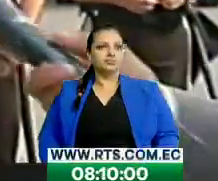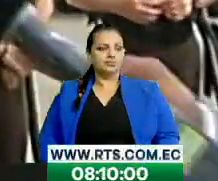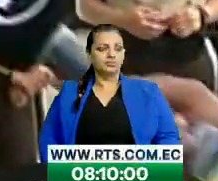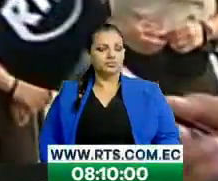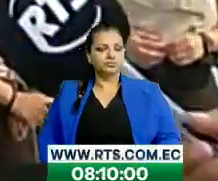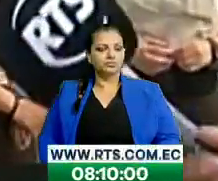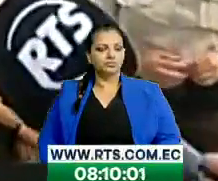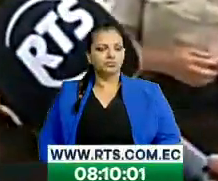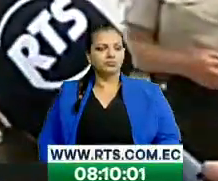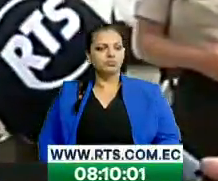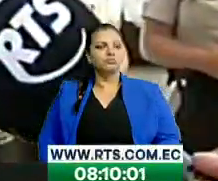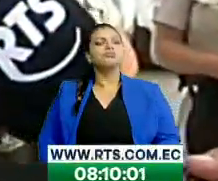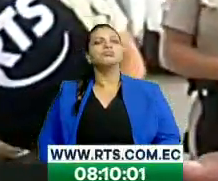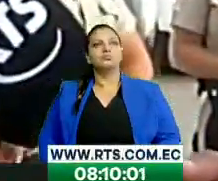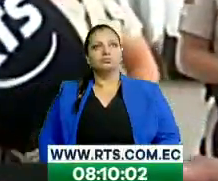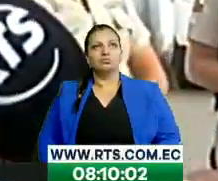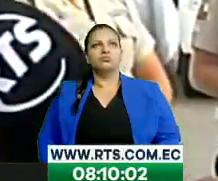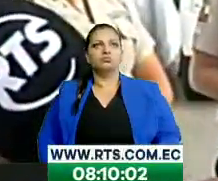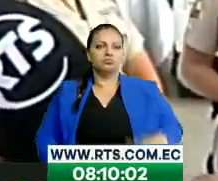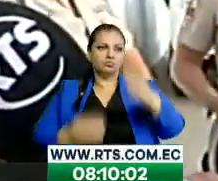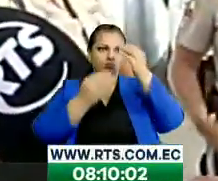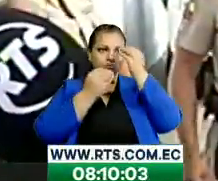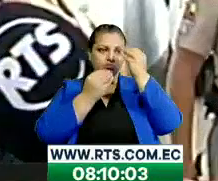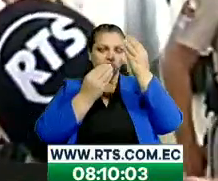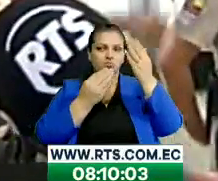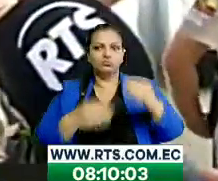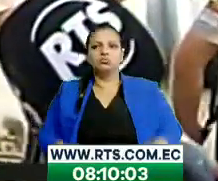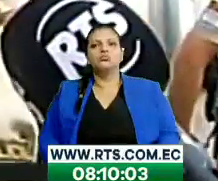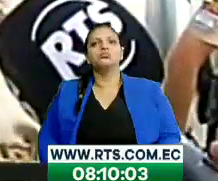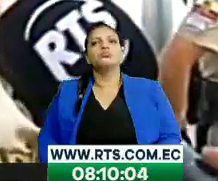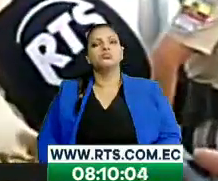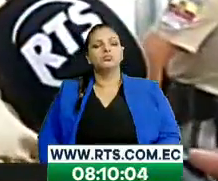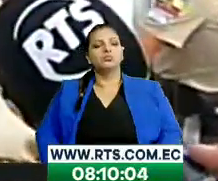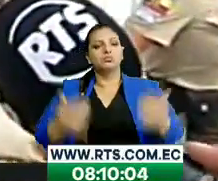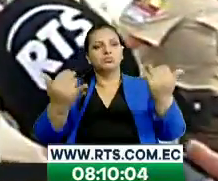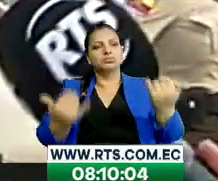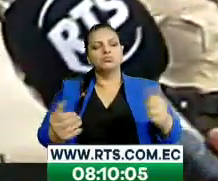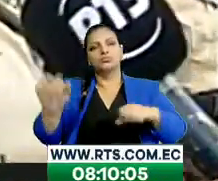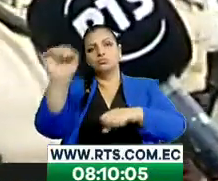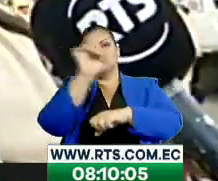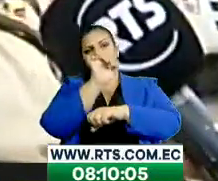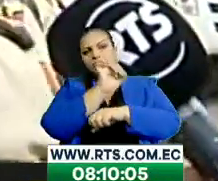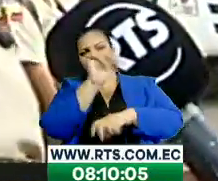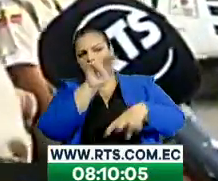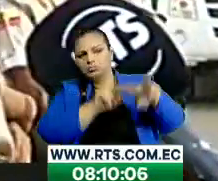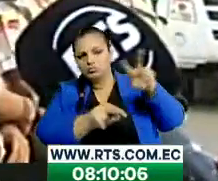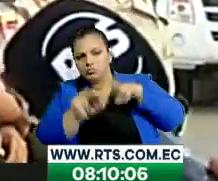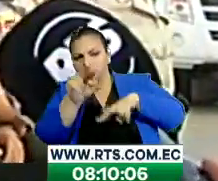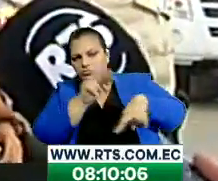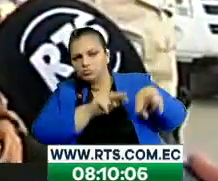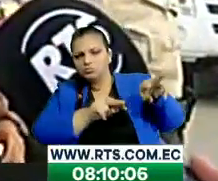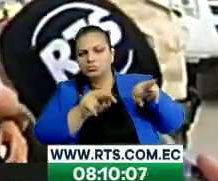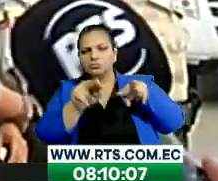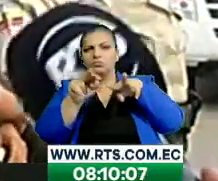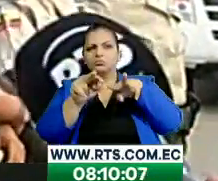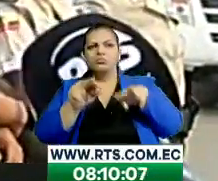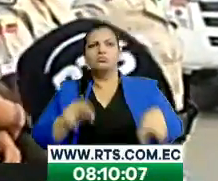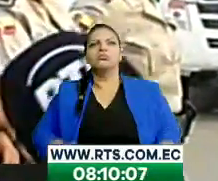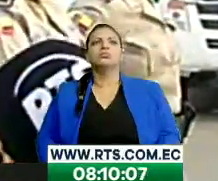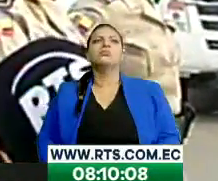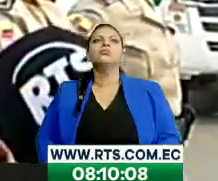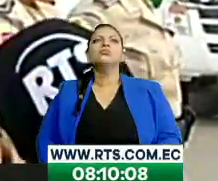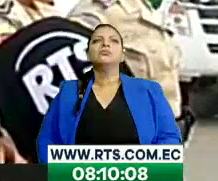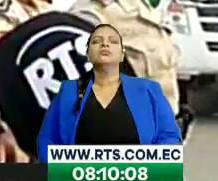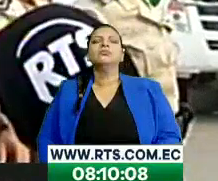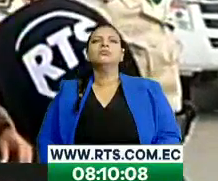poder tenerlos. Se están verificando en la herramienta tecnológica que tiene la Policía Nacional para tratar de